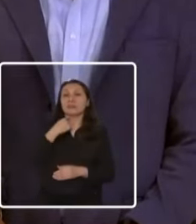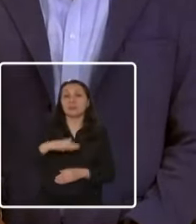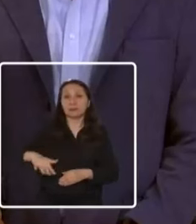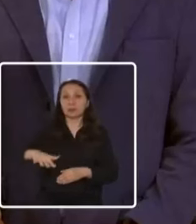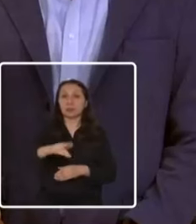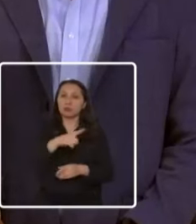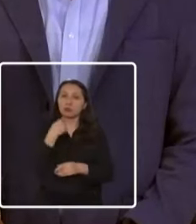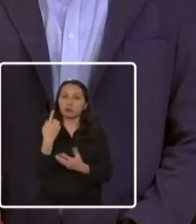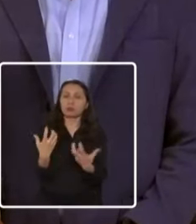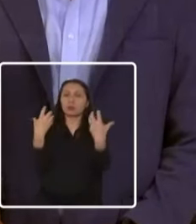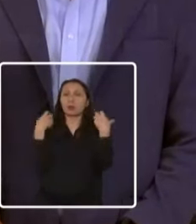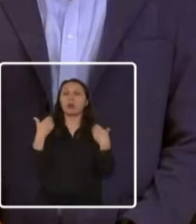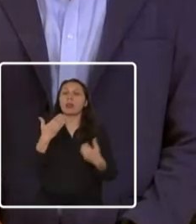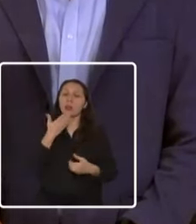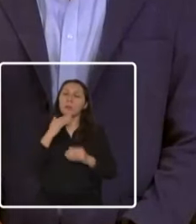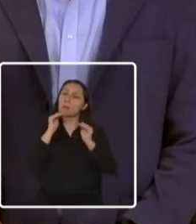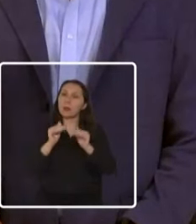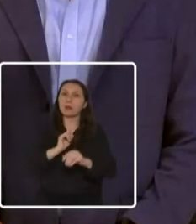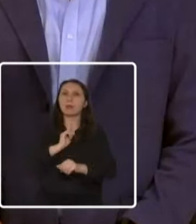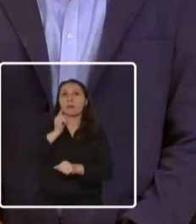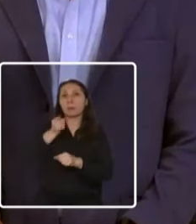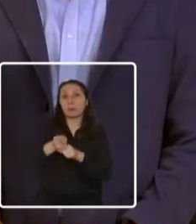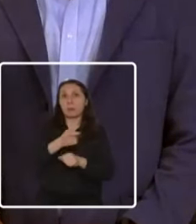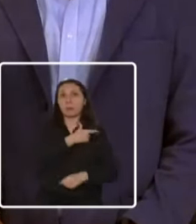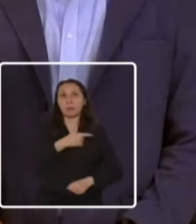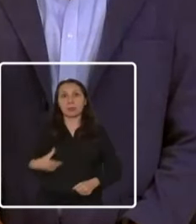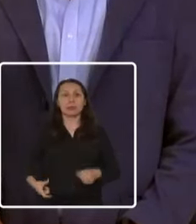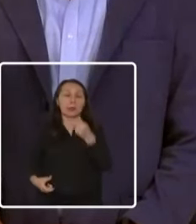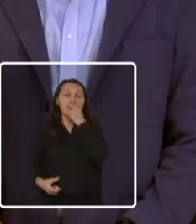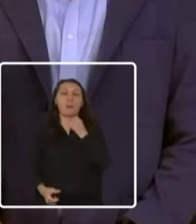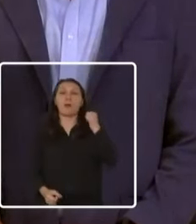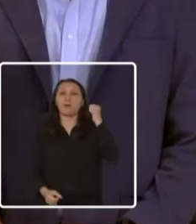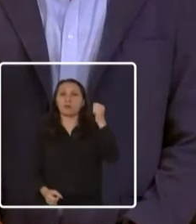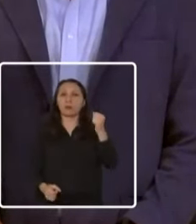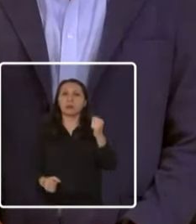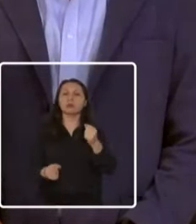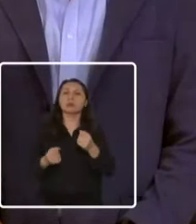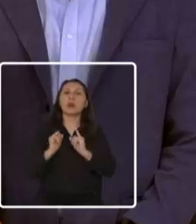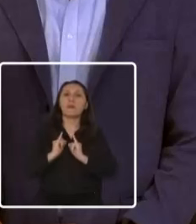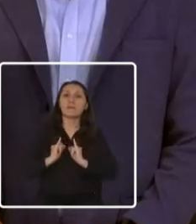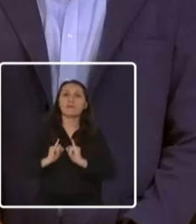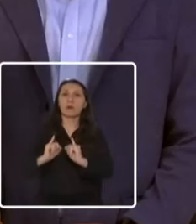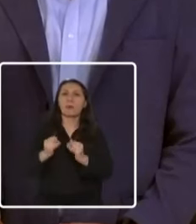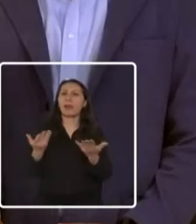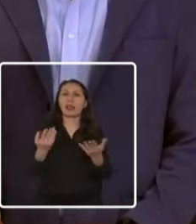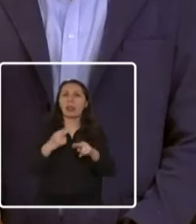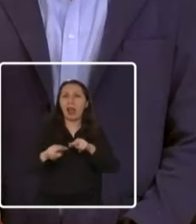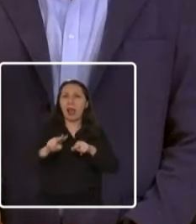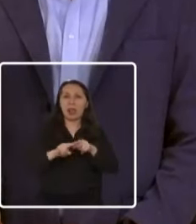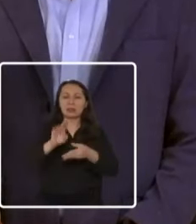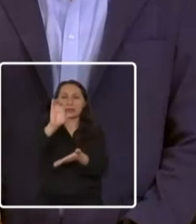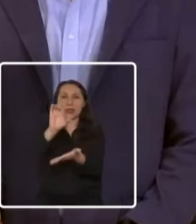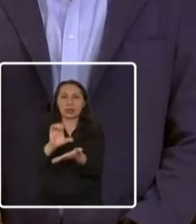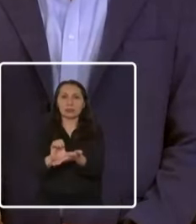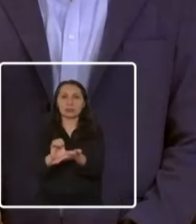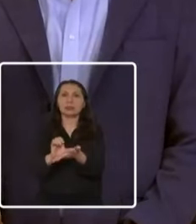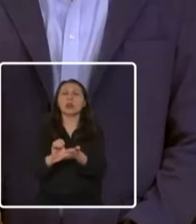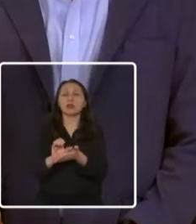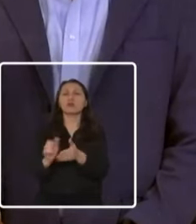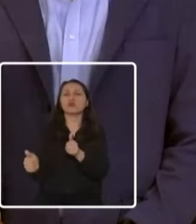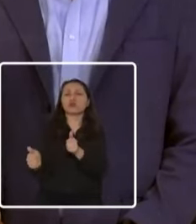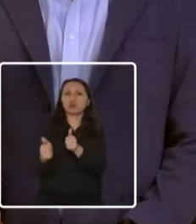y haciéndonos cargo, tal como ha mandatado el presidente Gabriel Boric, de dar cuenta de las acciones del Estado que